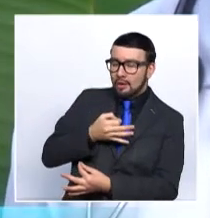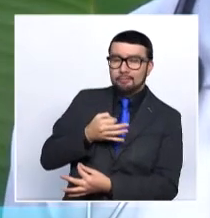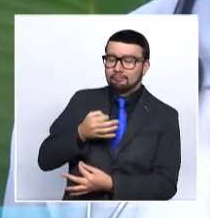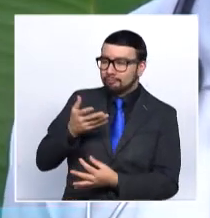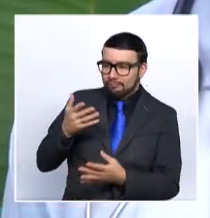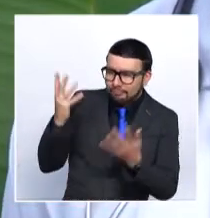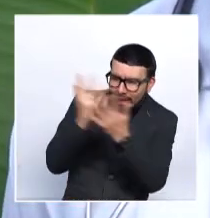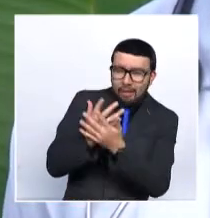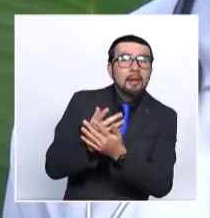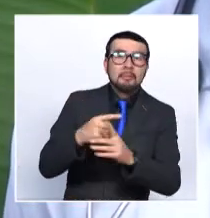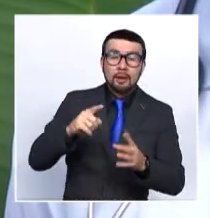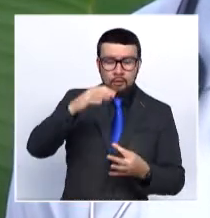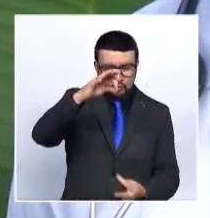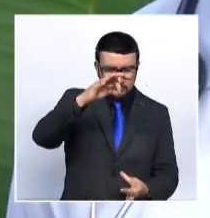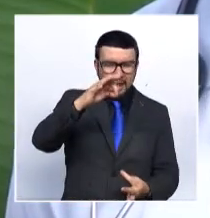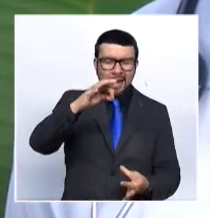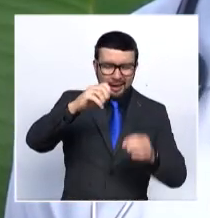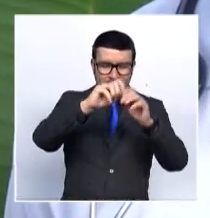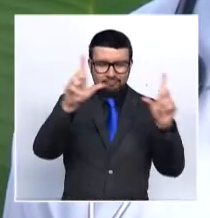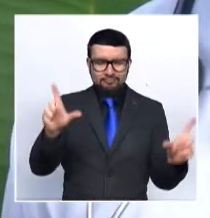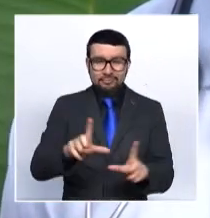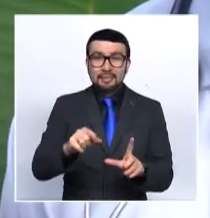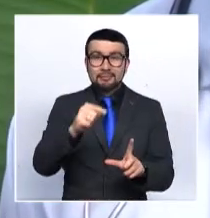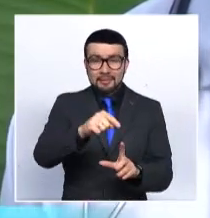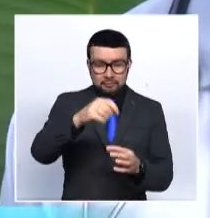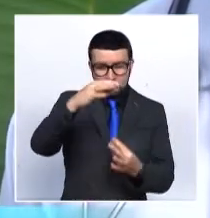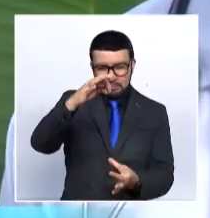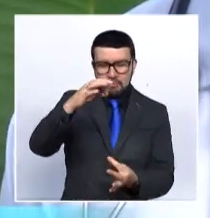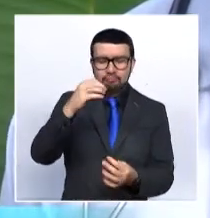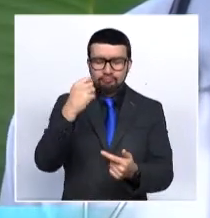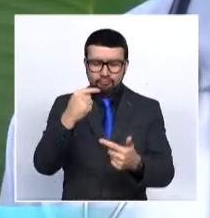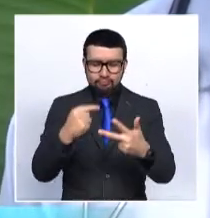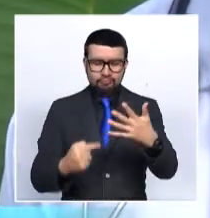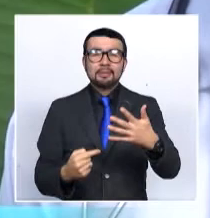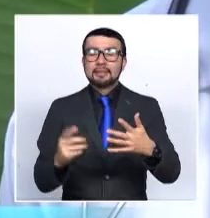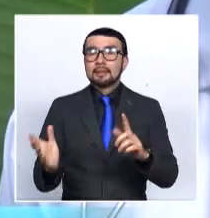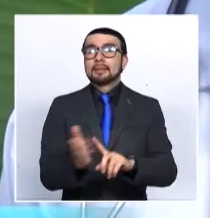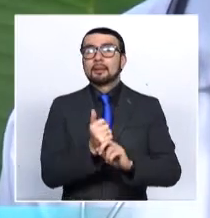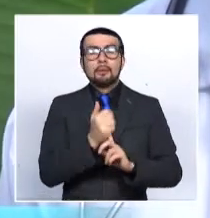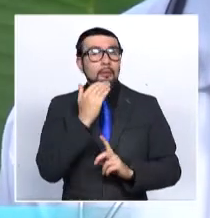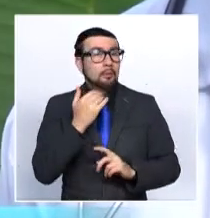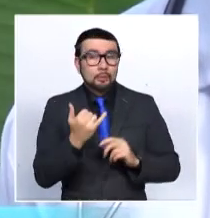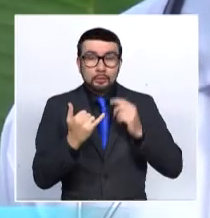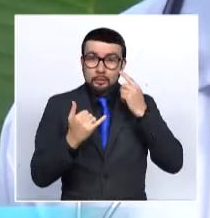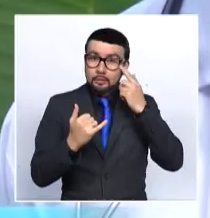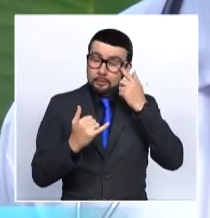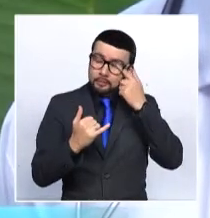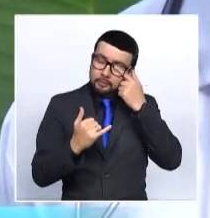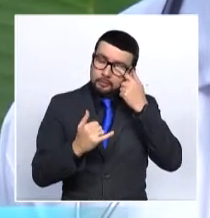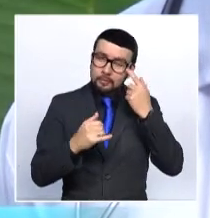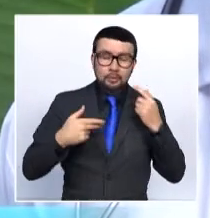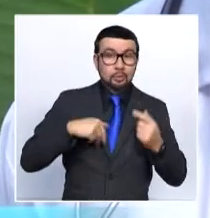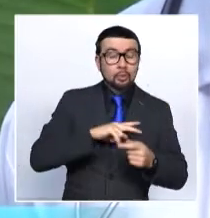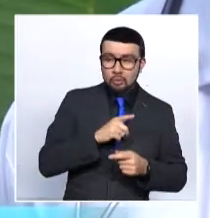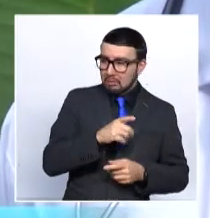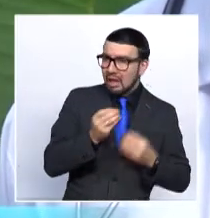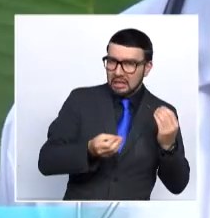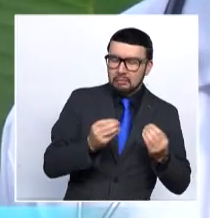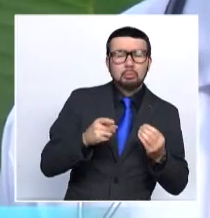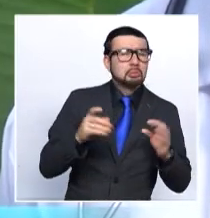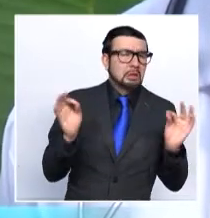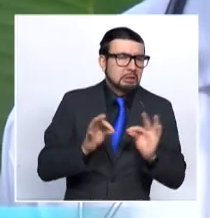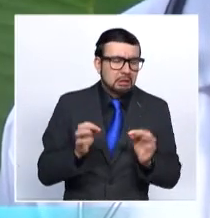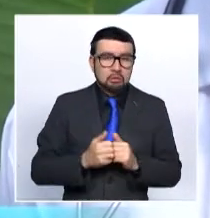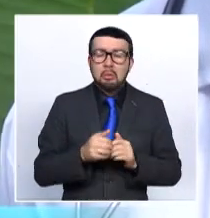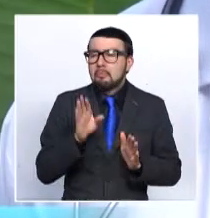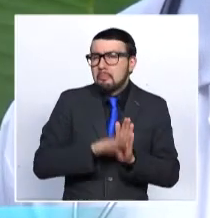diagnóstico. En los exámenes de laboratorio hacemos unas rutinas que llamamos nosotros, que son exámenes sencillos, económicos y